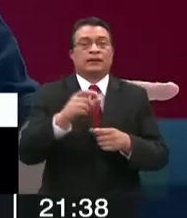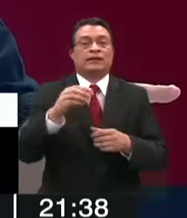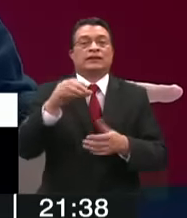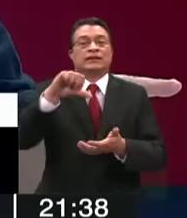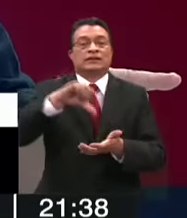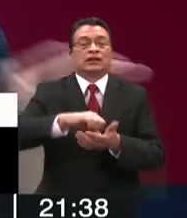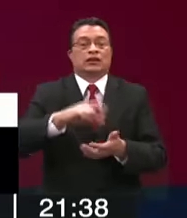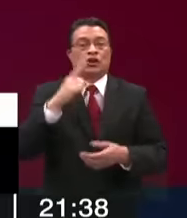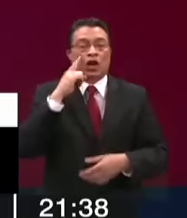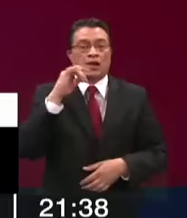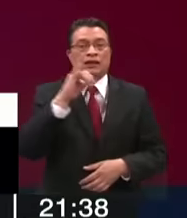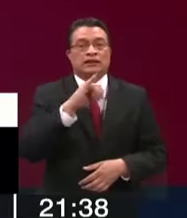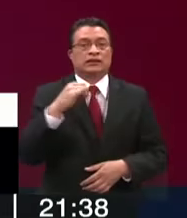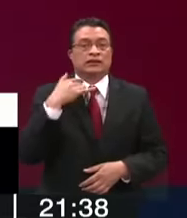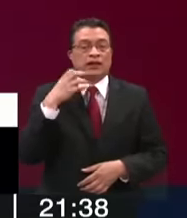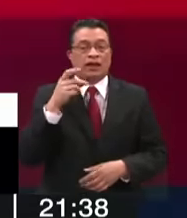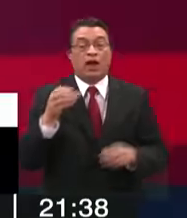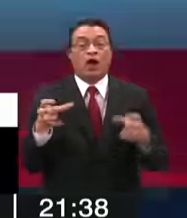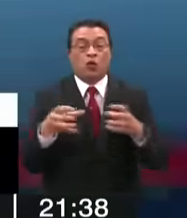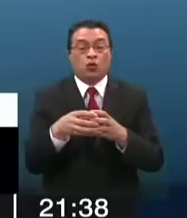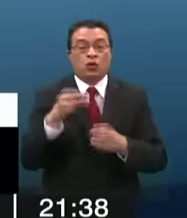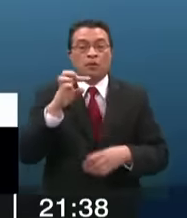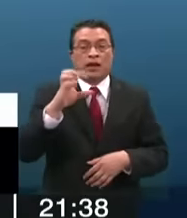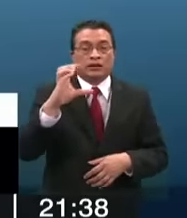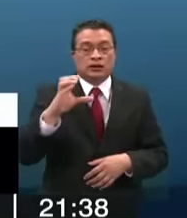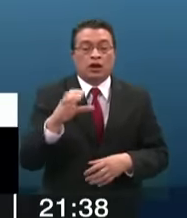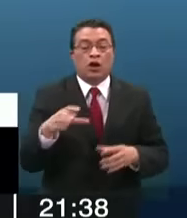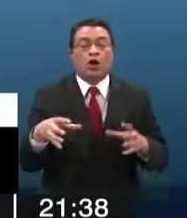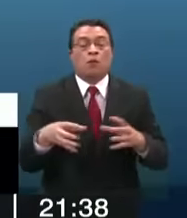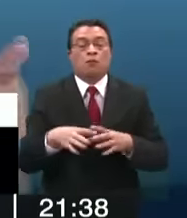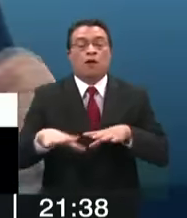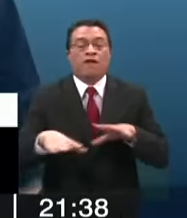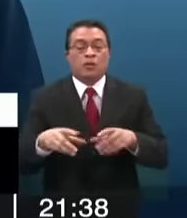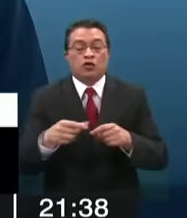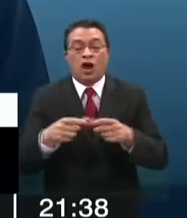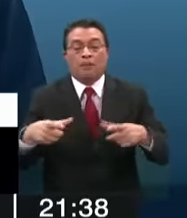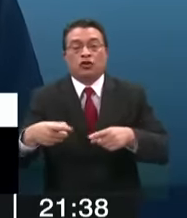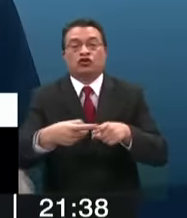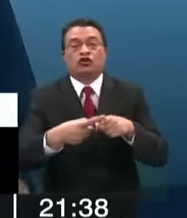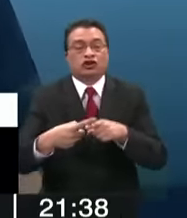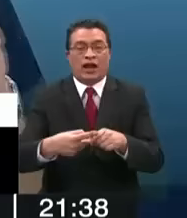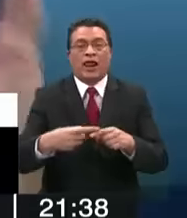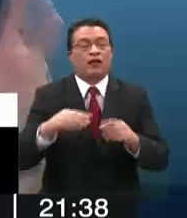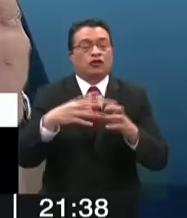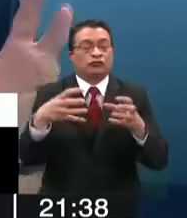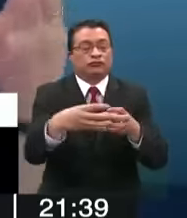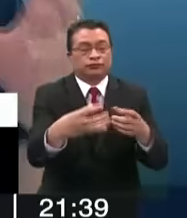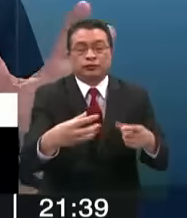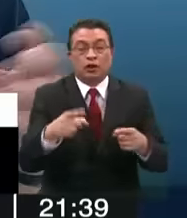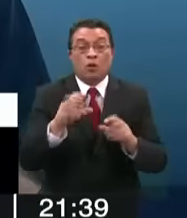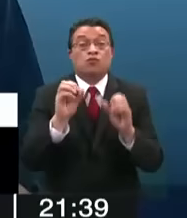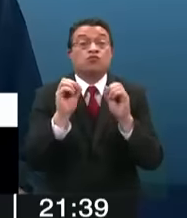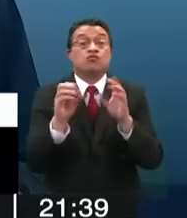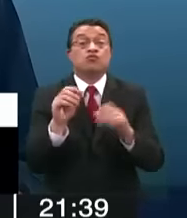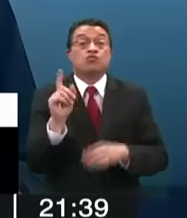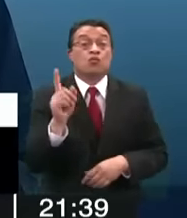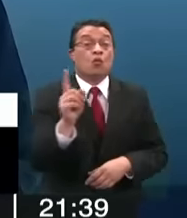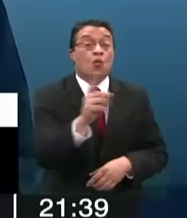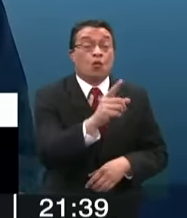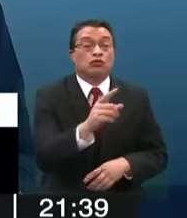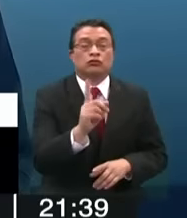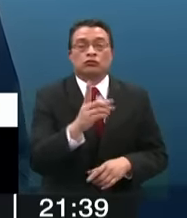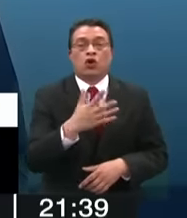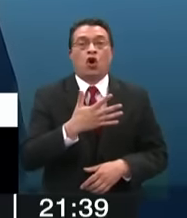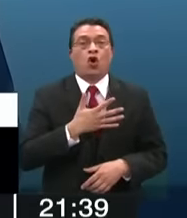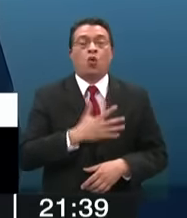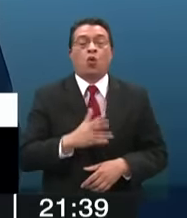día, con el Partido Comunista, con el Movimiento Amplio Social, con la Izquierda Ciudadana, y mucha de esa gente tampoco le gustaron